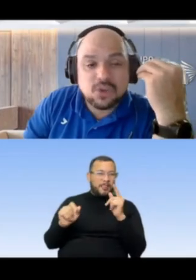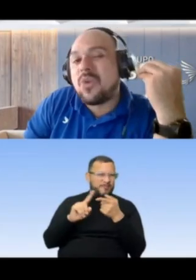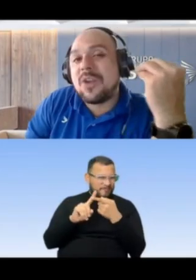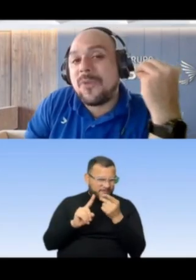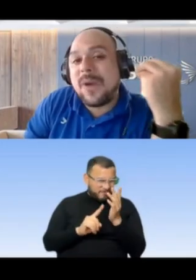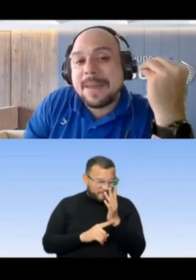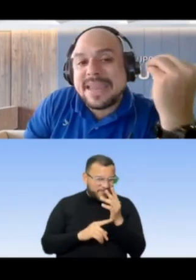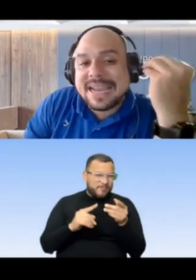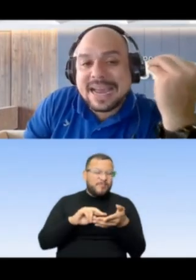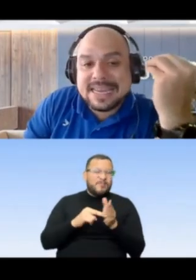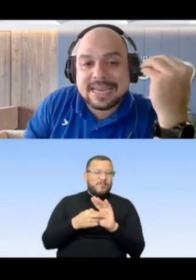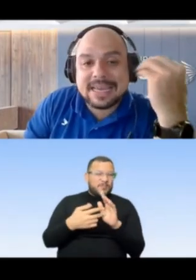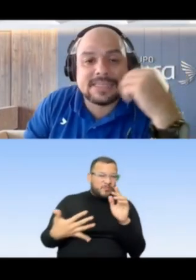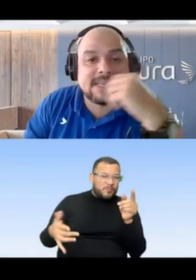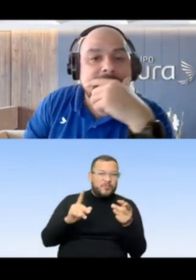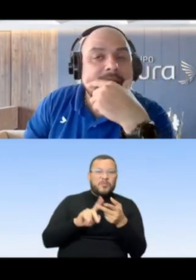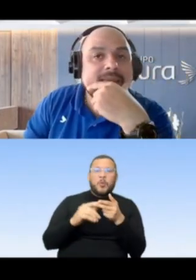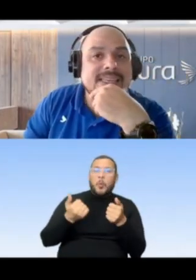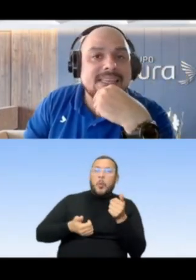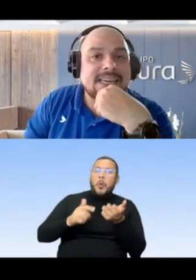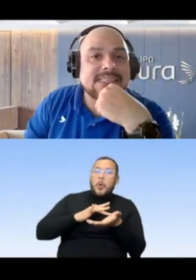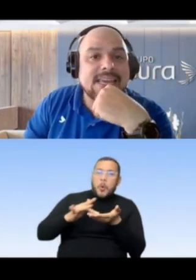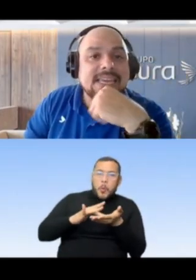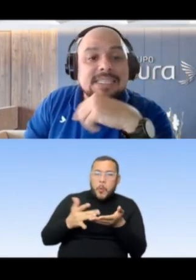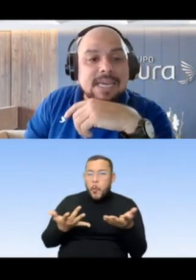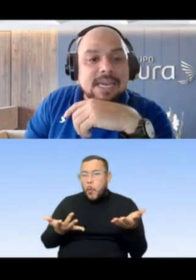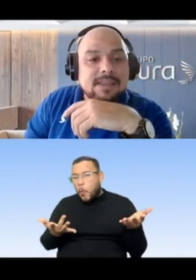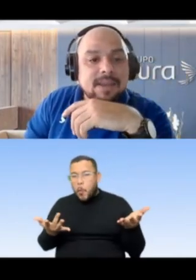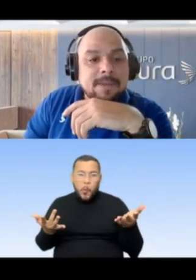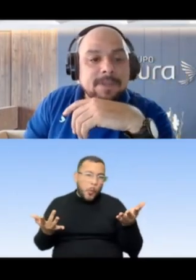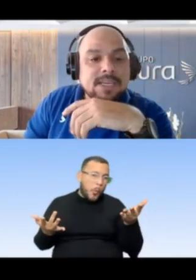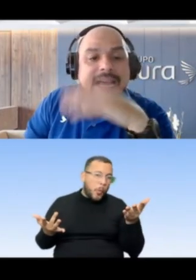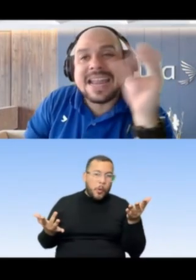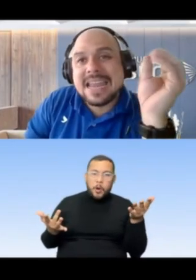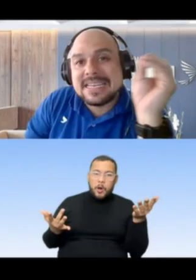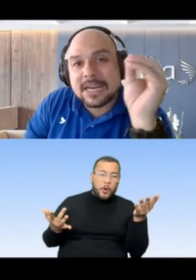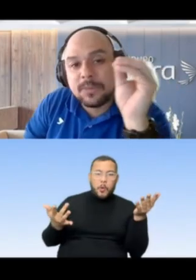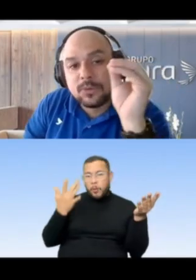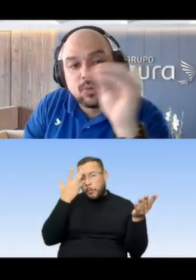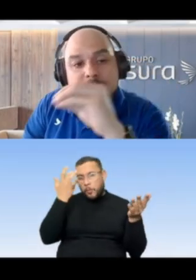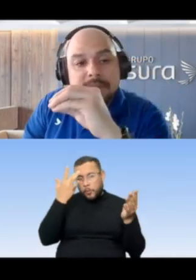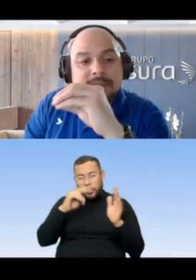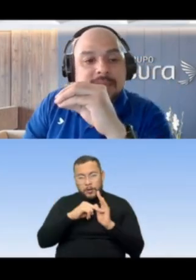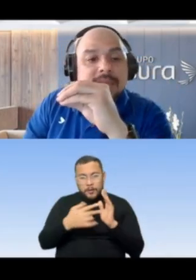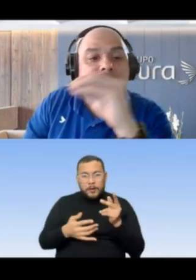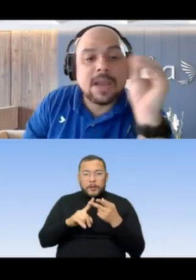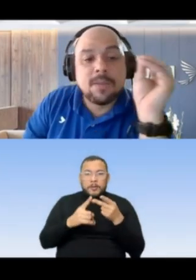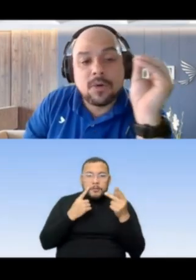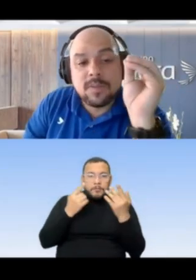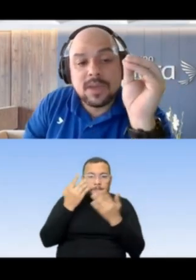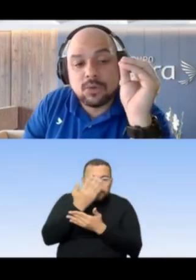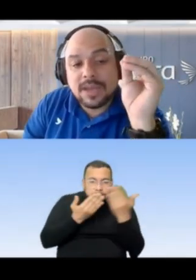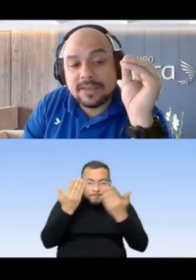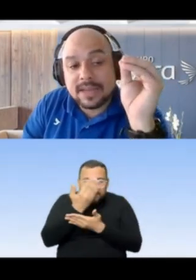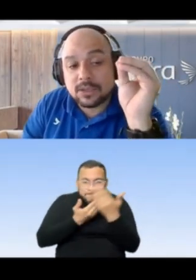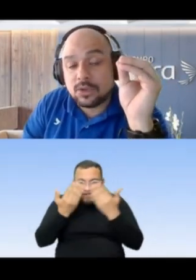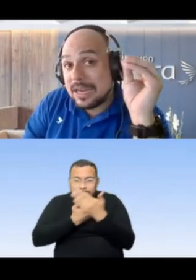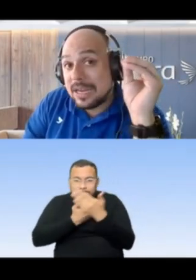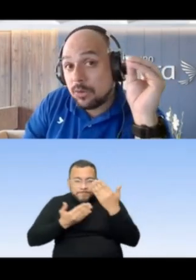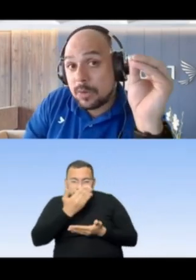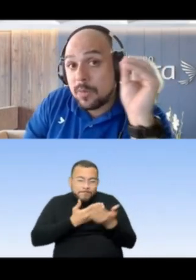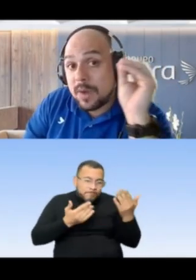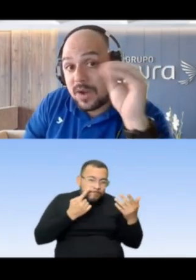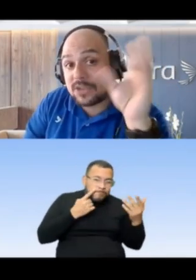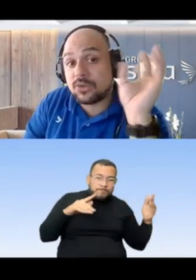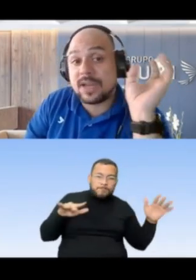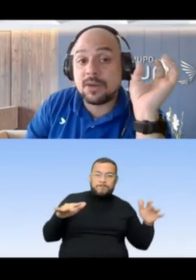pasado la situación, cuál fue la mecánica de ese incidente, ¿sí? Analizar puntualmente el movimiento, la